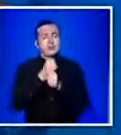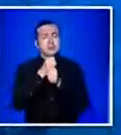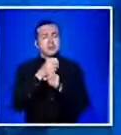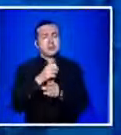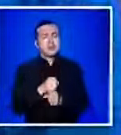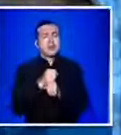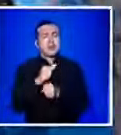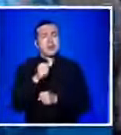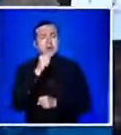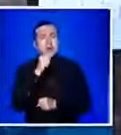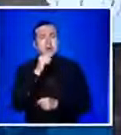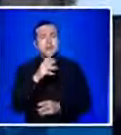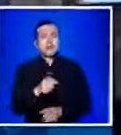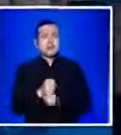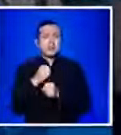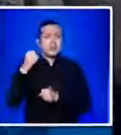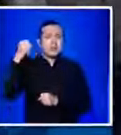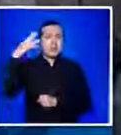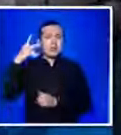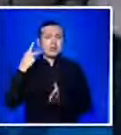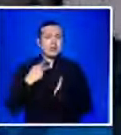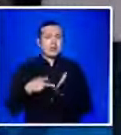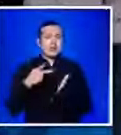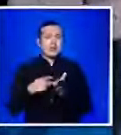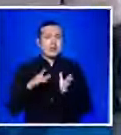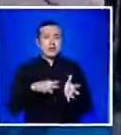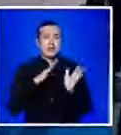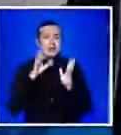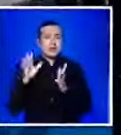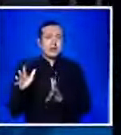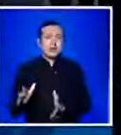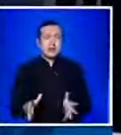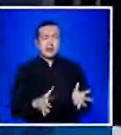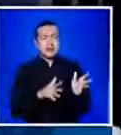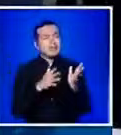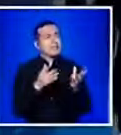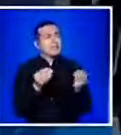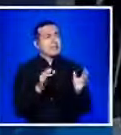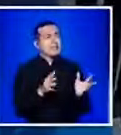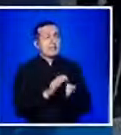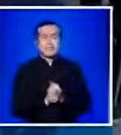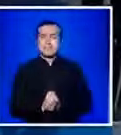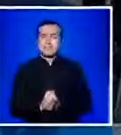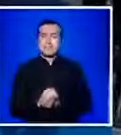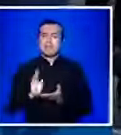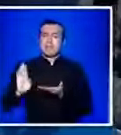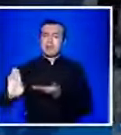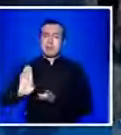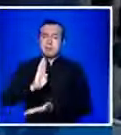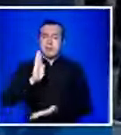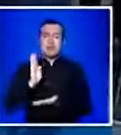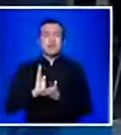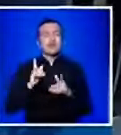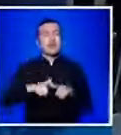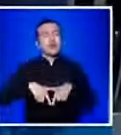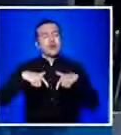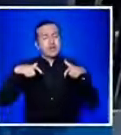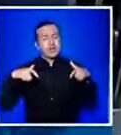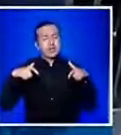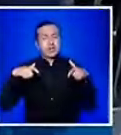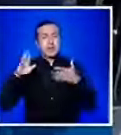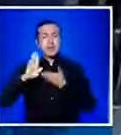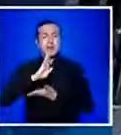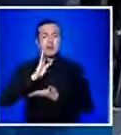Agua, seguridad, luz, ¿qué pasa? ¿Que no hay nada? Por favor, Edra, somos un barrio bastante grande aquí. Santa María es un